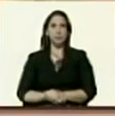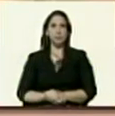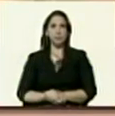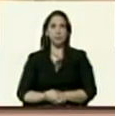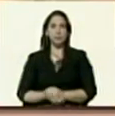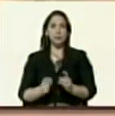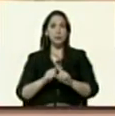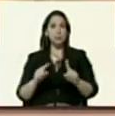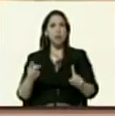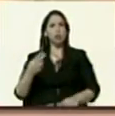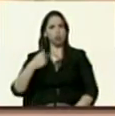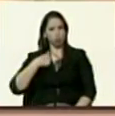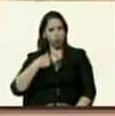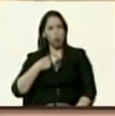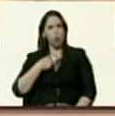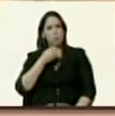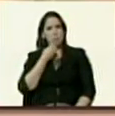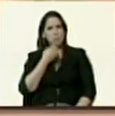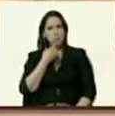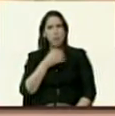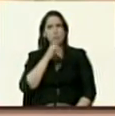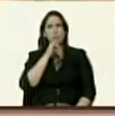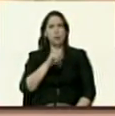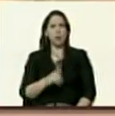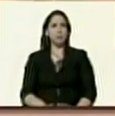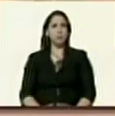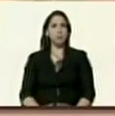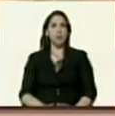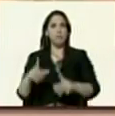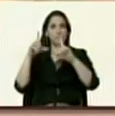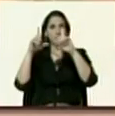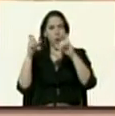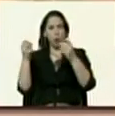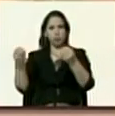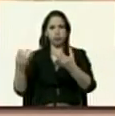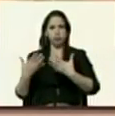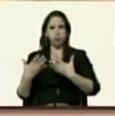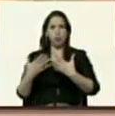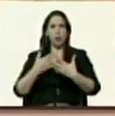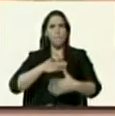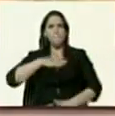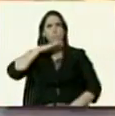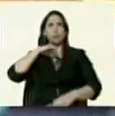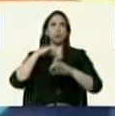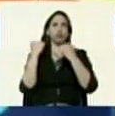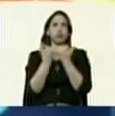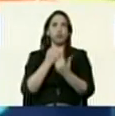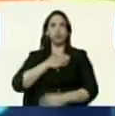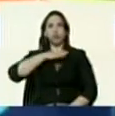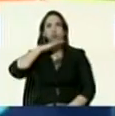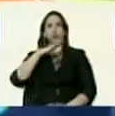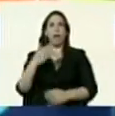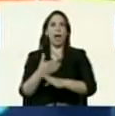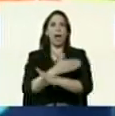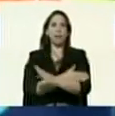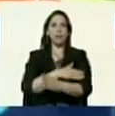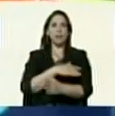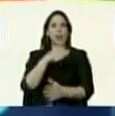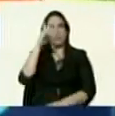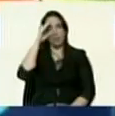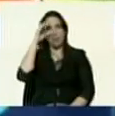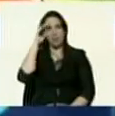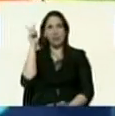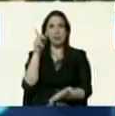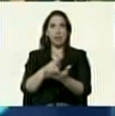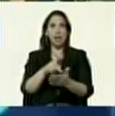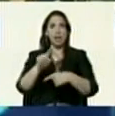estaba muy bien informado. Y me mandaron fotos y me dijeron: esta sala está full, antes de que Delcy llegara. Y después